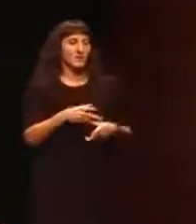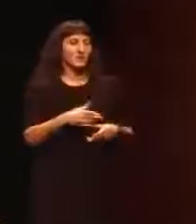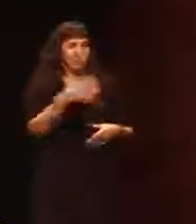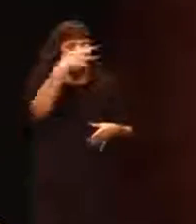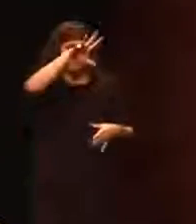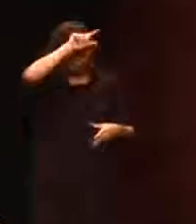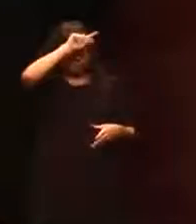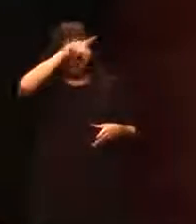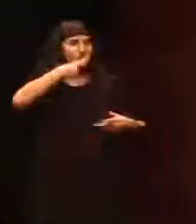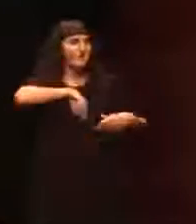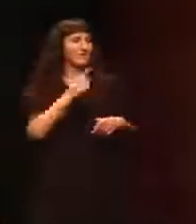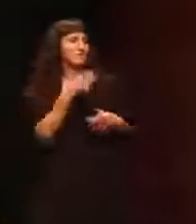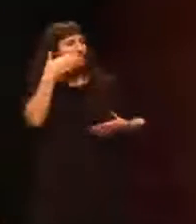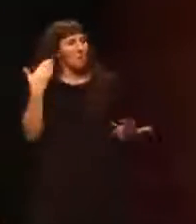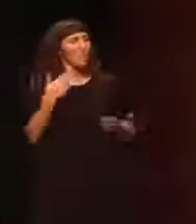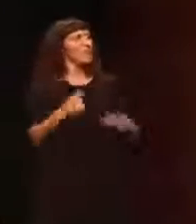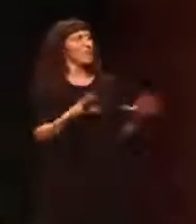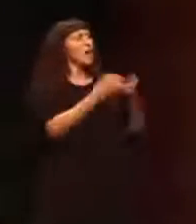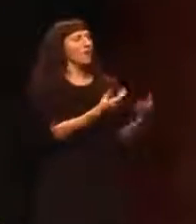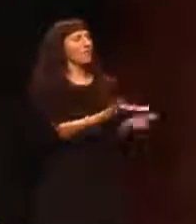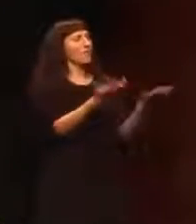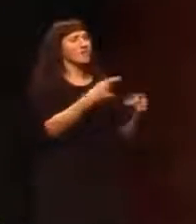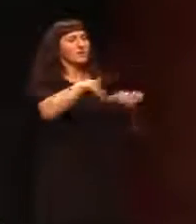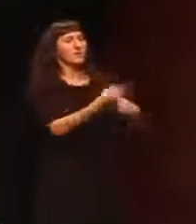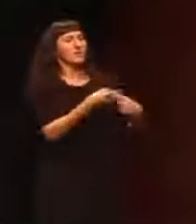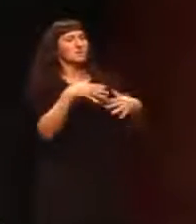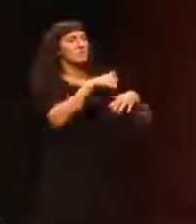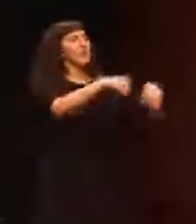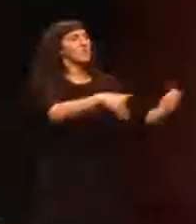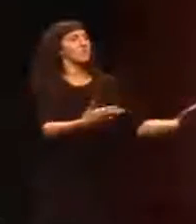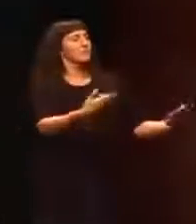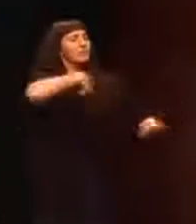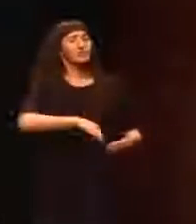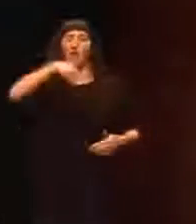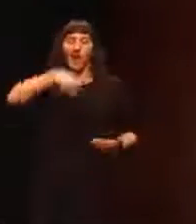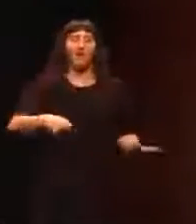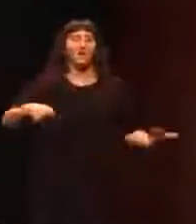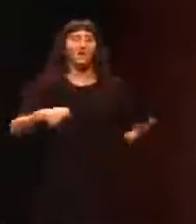con arrogancia que formáramos un partido político y fuéramos a las elecciones. Aquí estamos.